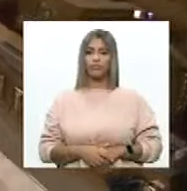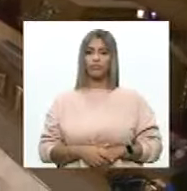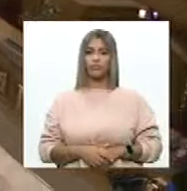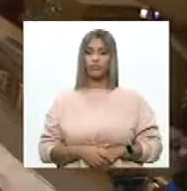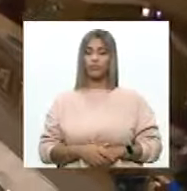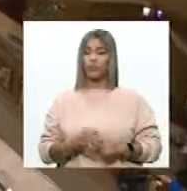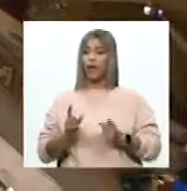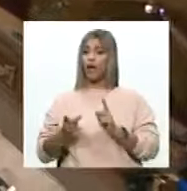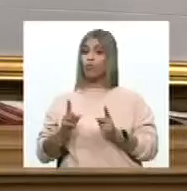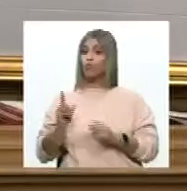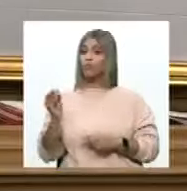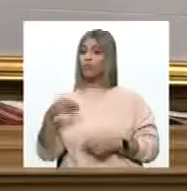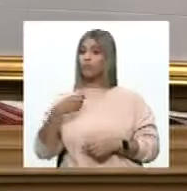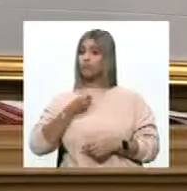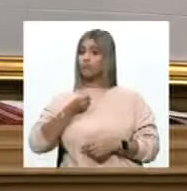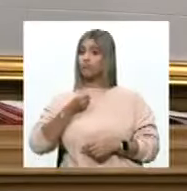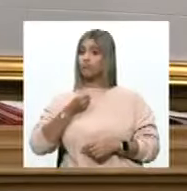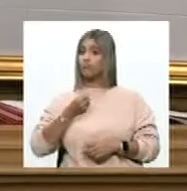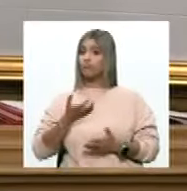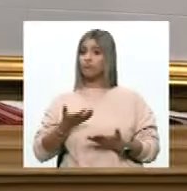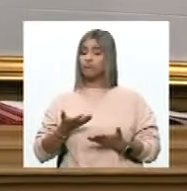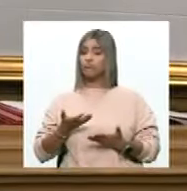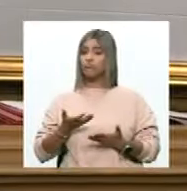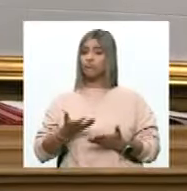¿Nadie más anotado en el derecho de palabra?